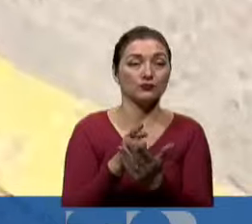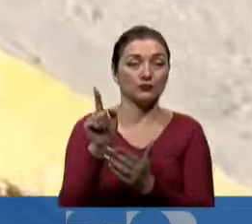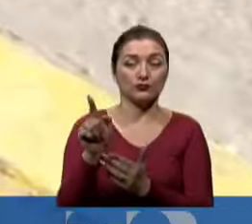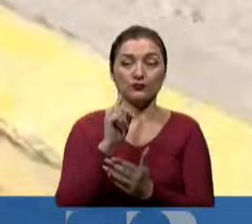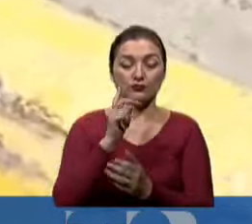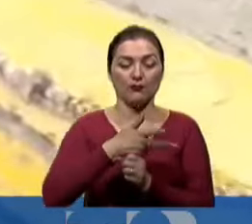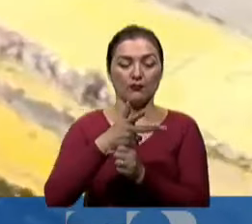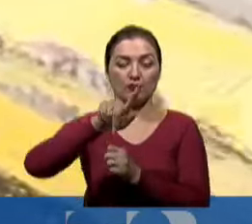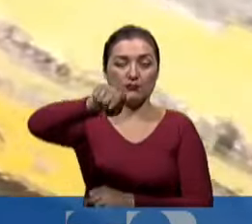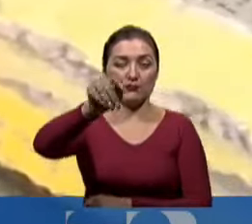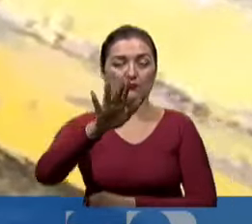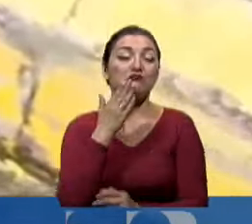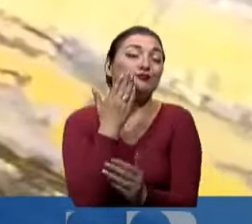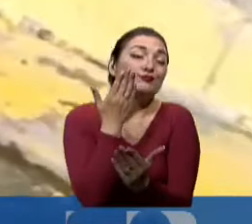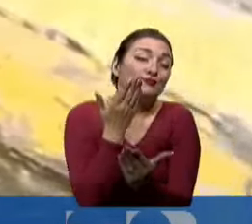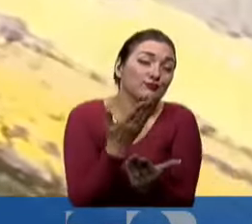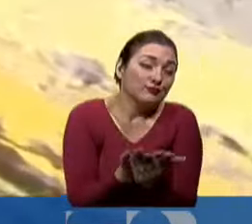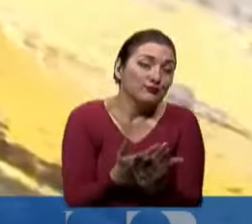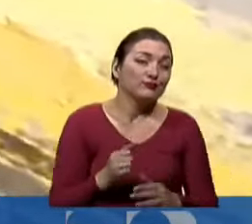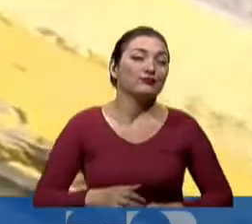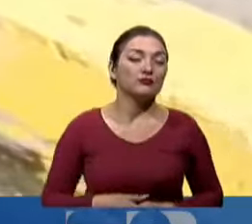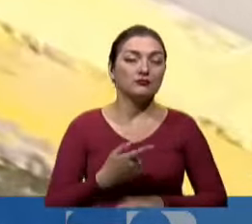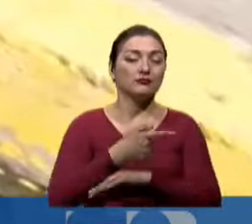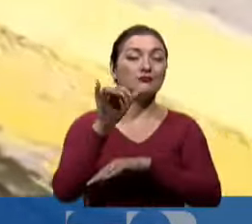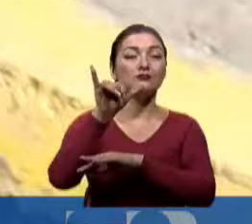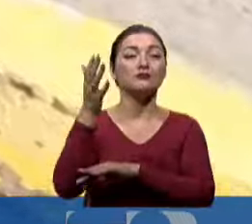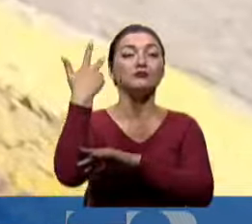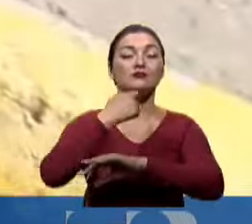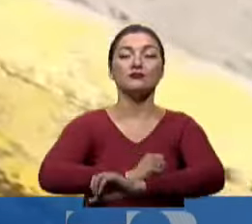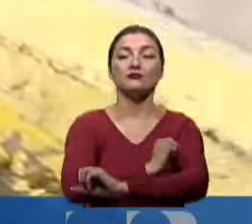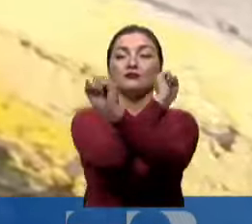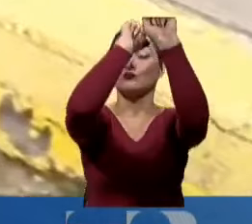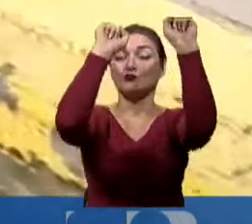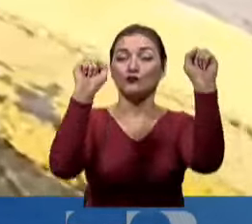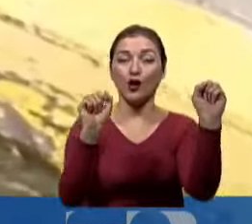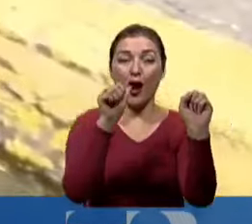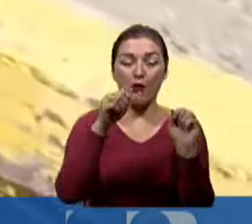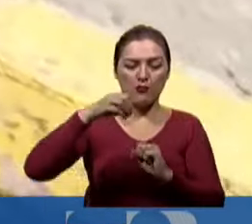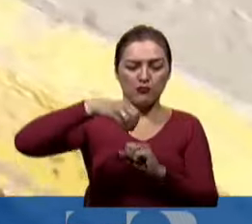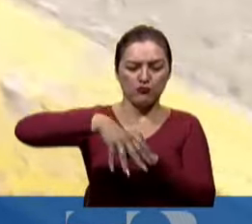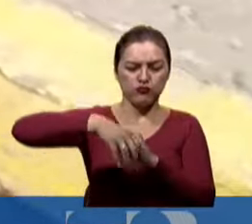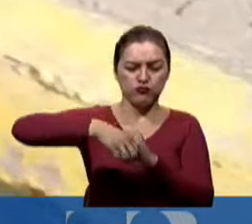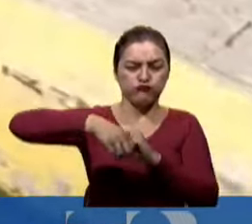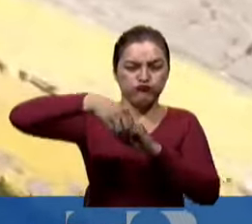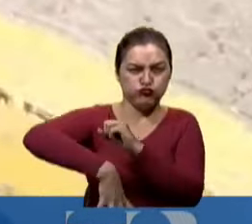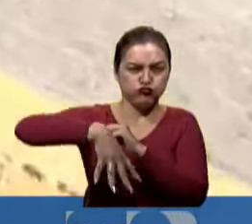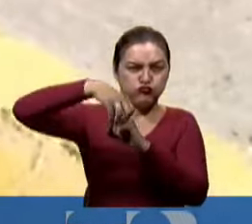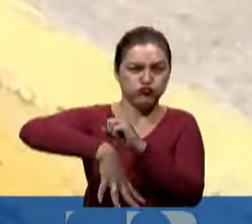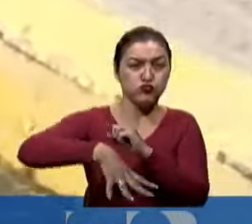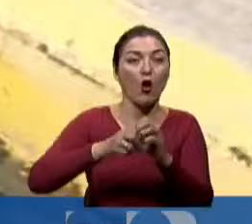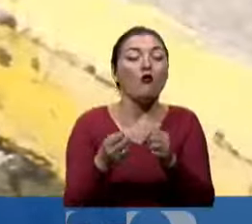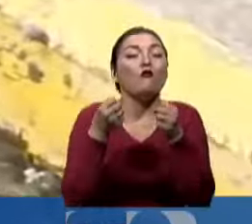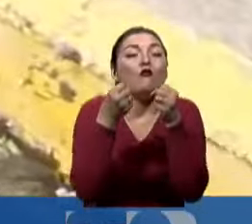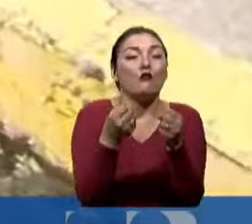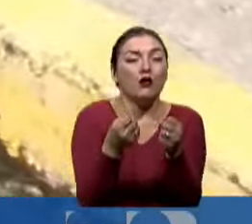hacer esta cobertura. El día sábado amaneció ya con una presión bastante grande de agua. En